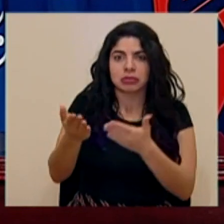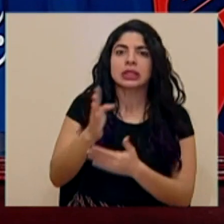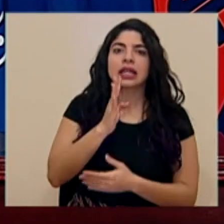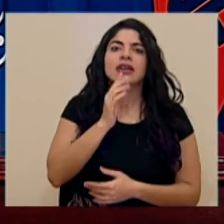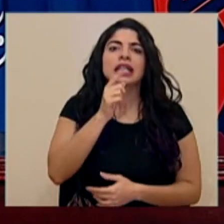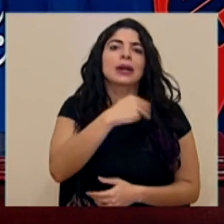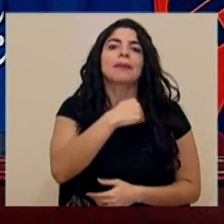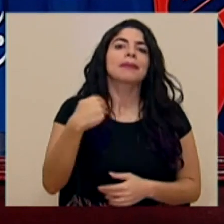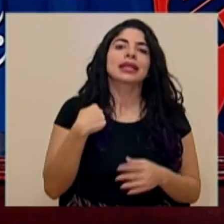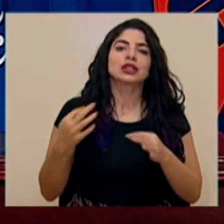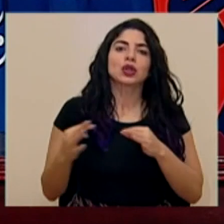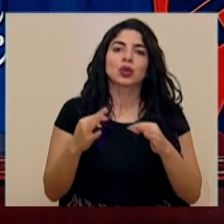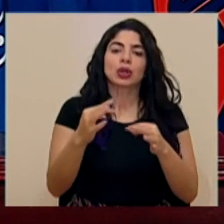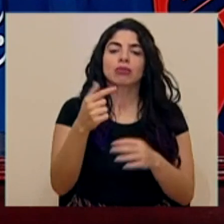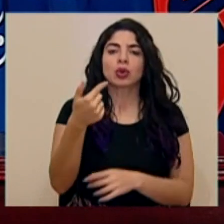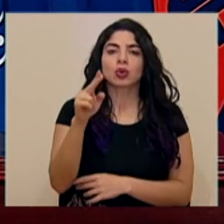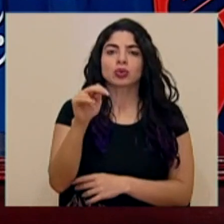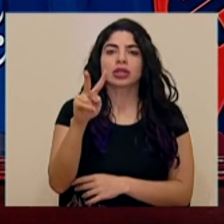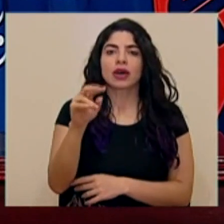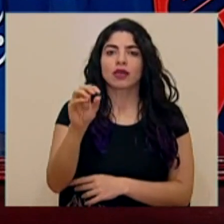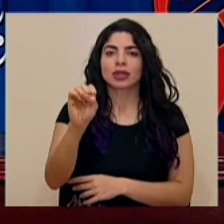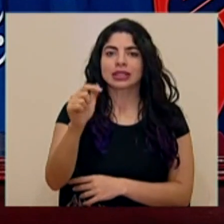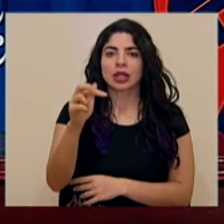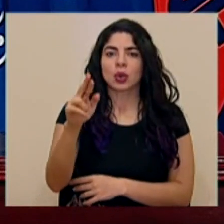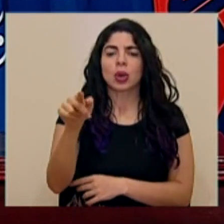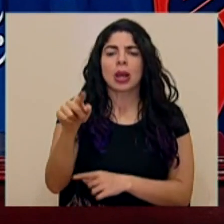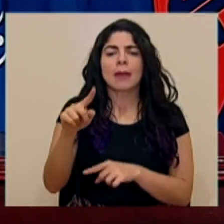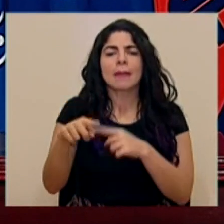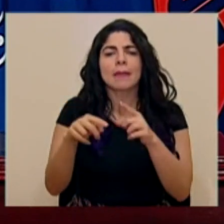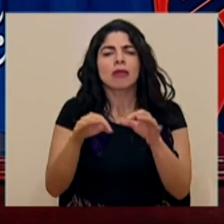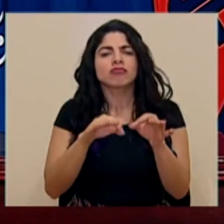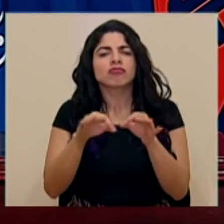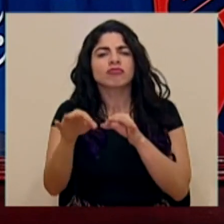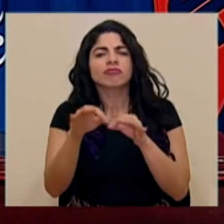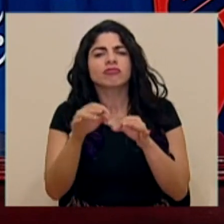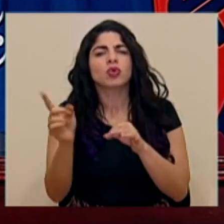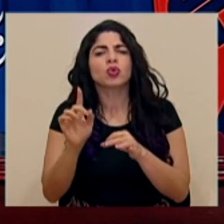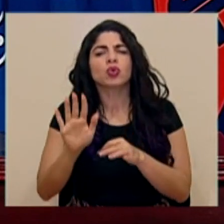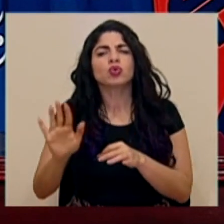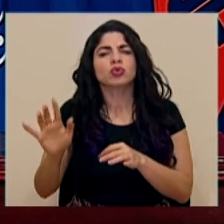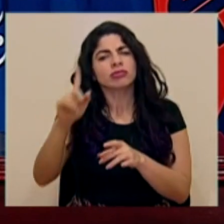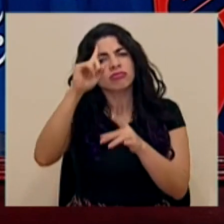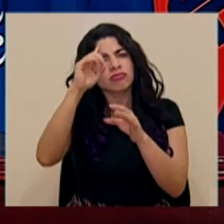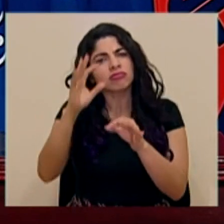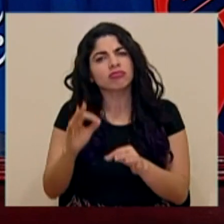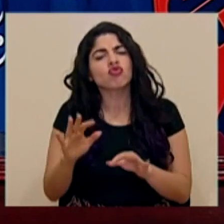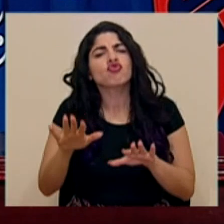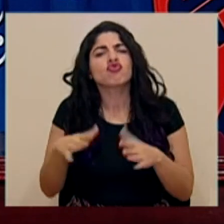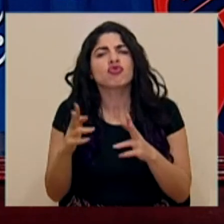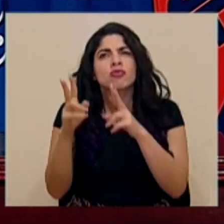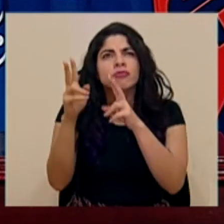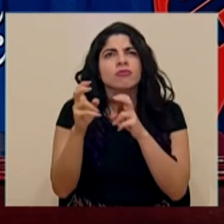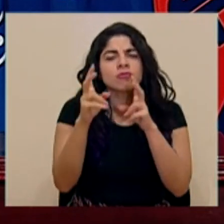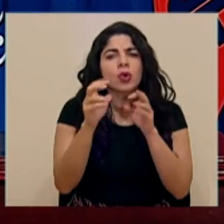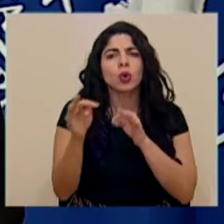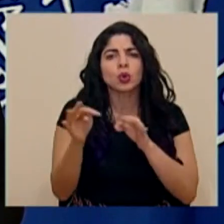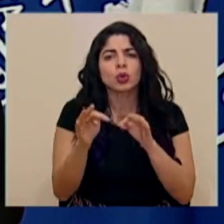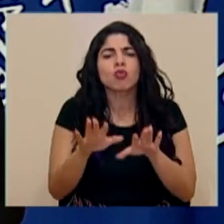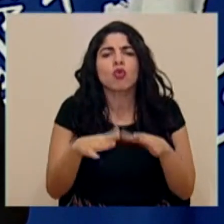palabra al ministro de Turismo, el señor Gustavo Segura, quien informará sobre las decisiones para atraer más turismo y empleo.